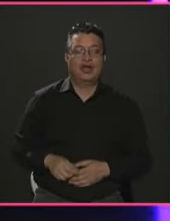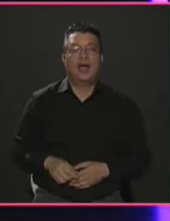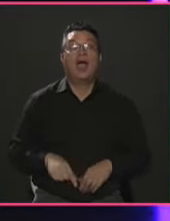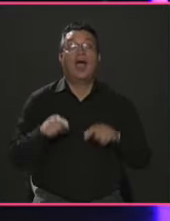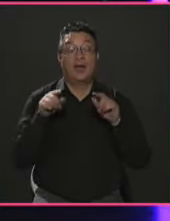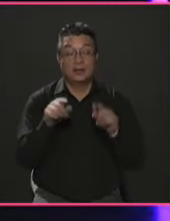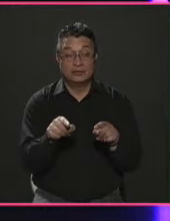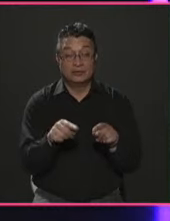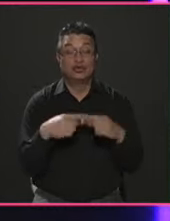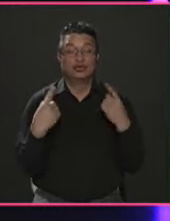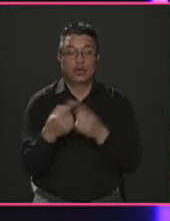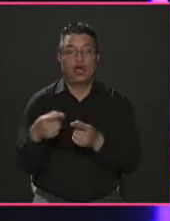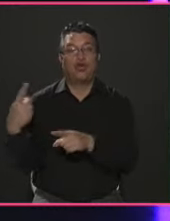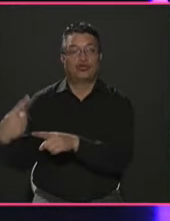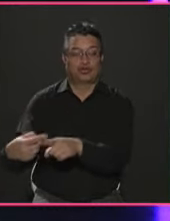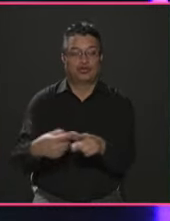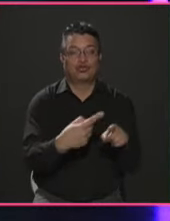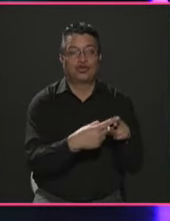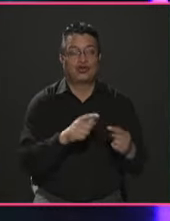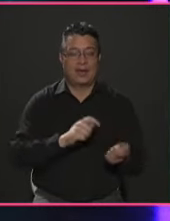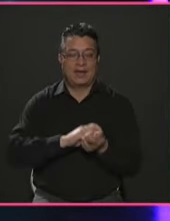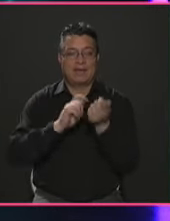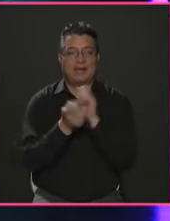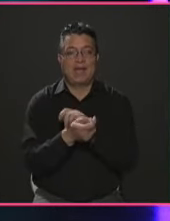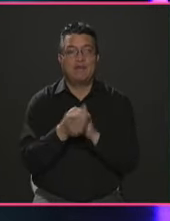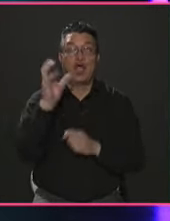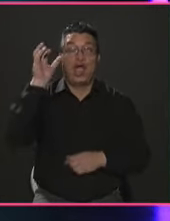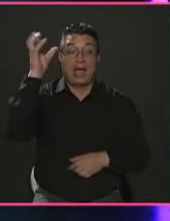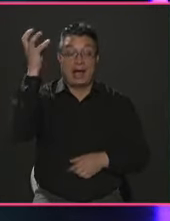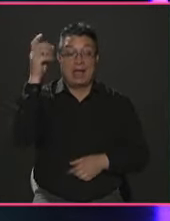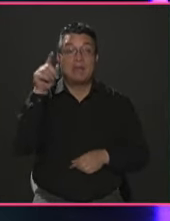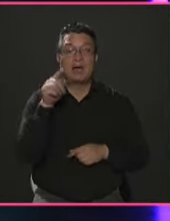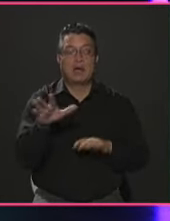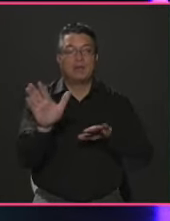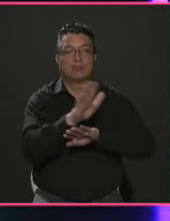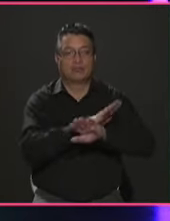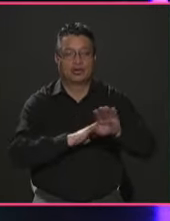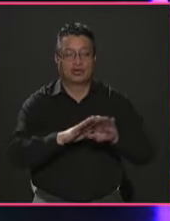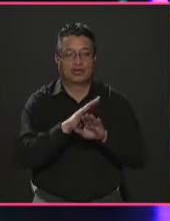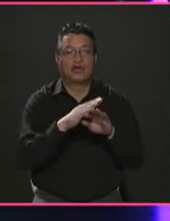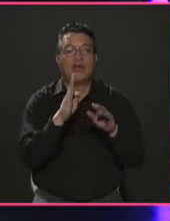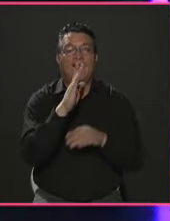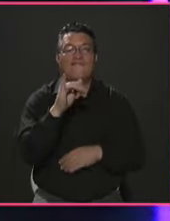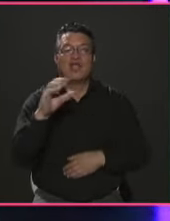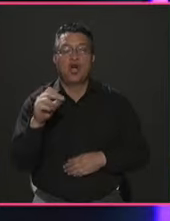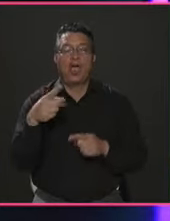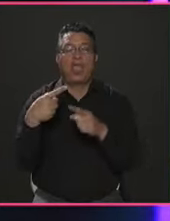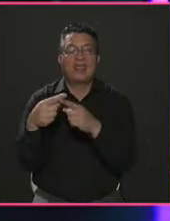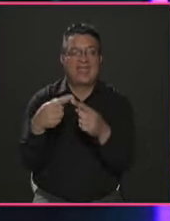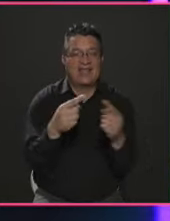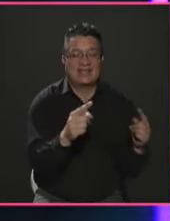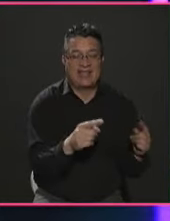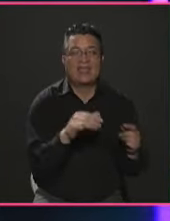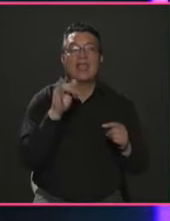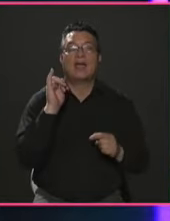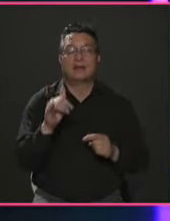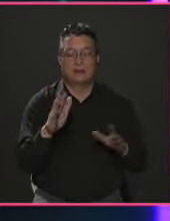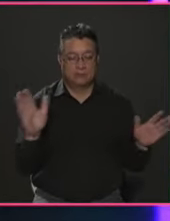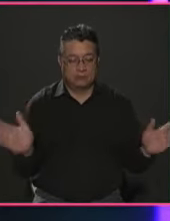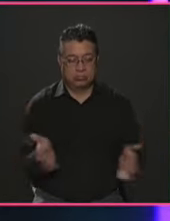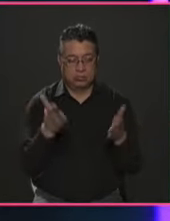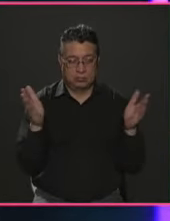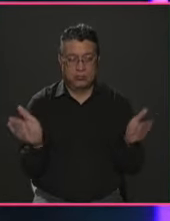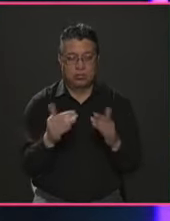a nuestros socios en la adaptación al cambio climático a la protección de la biodiversidad a la promoción del